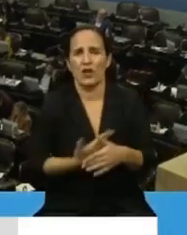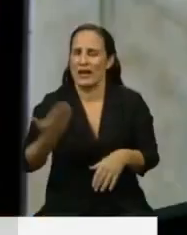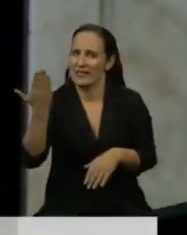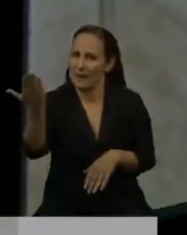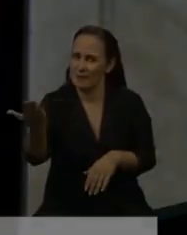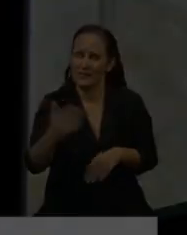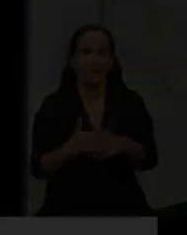Gracias, diputado.